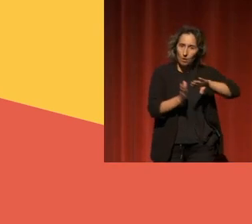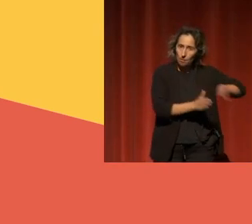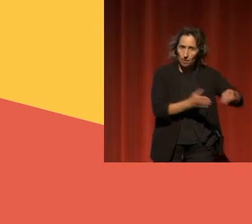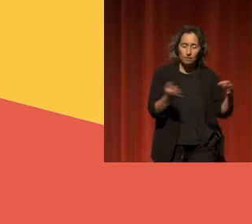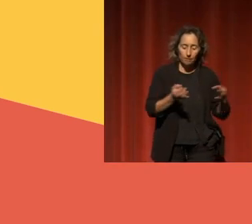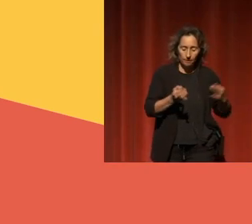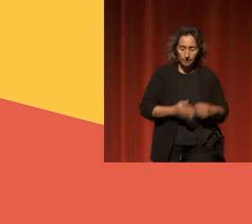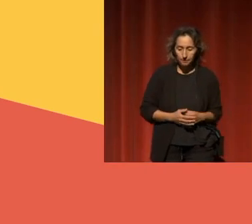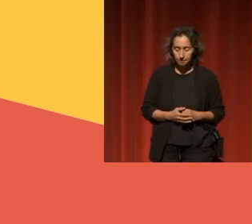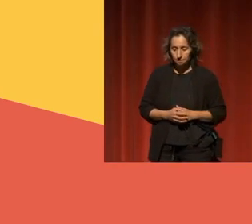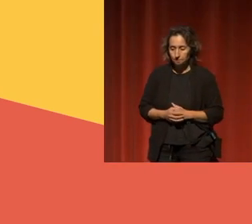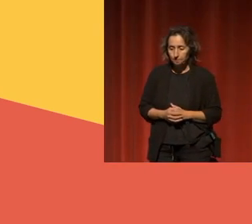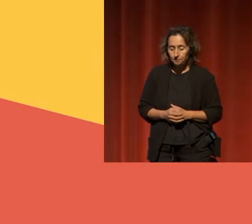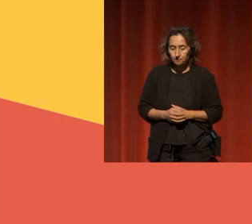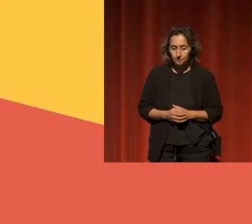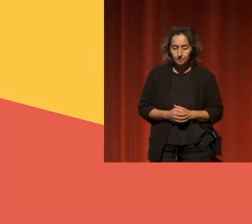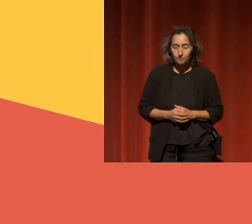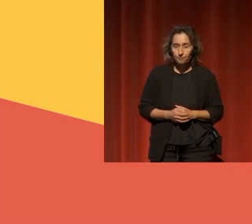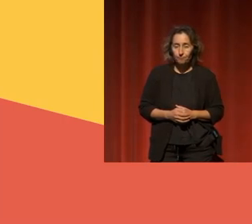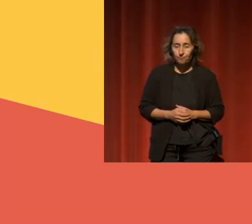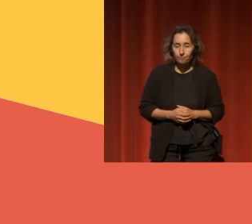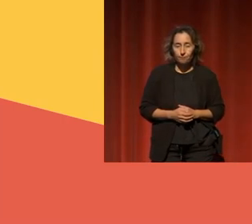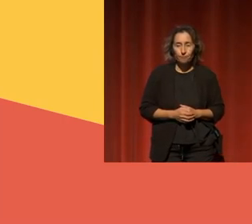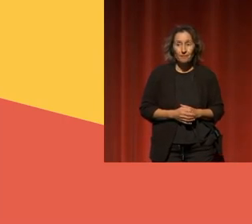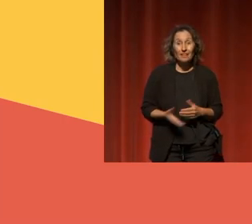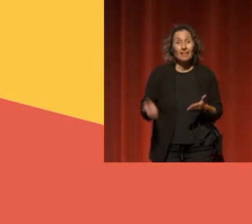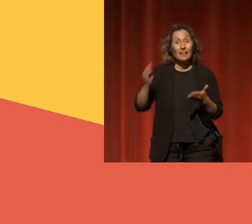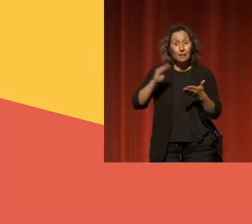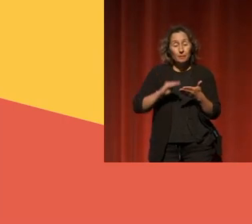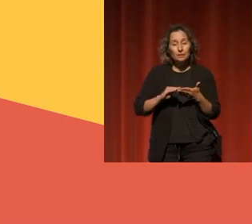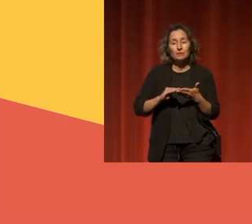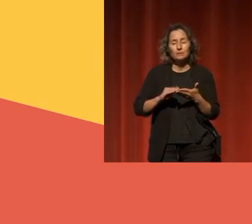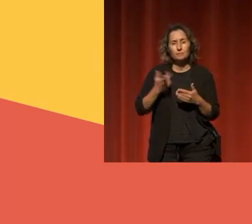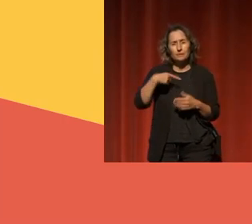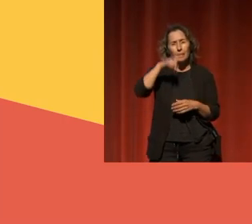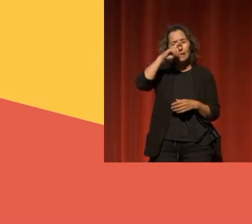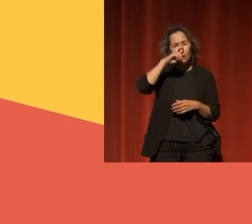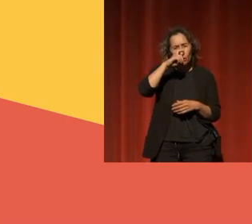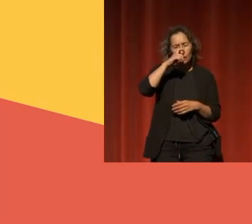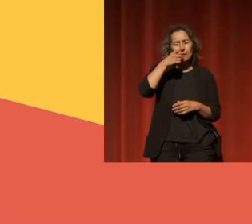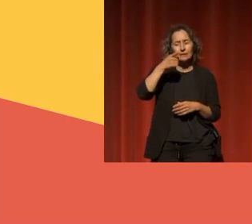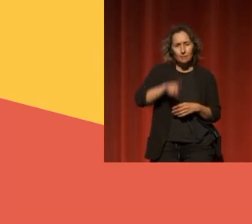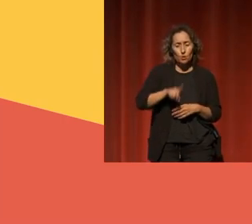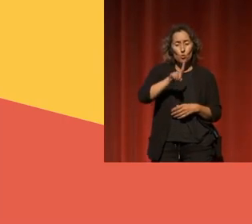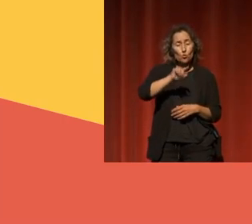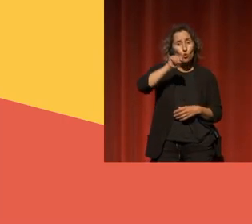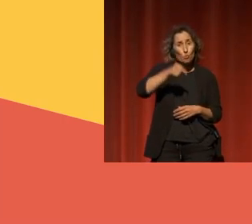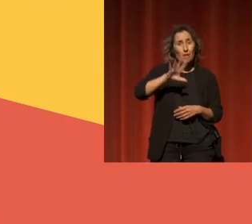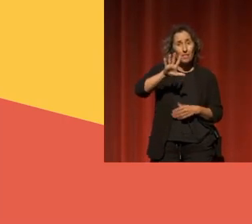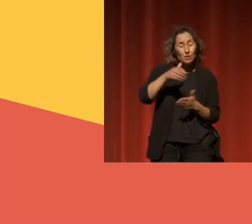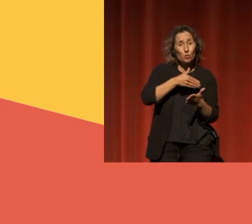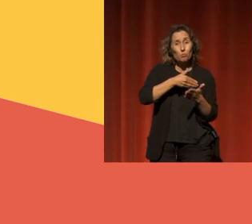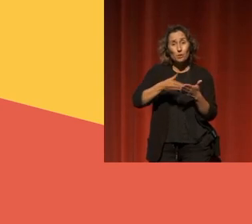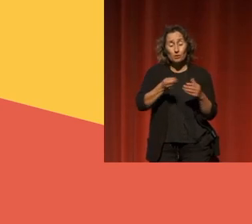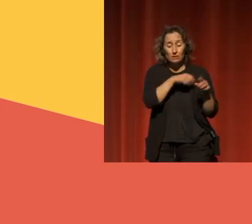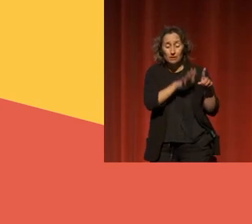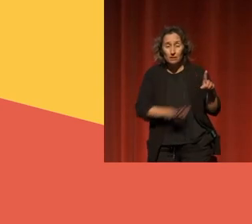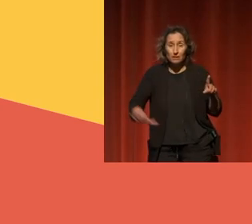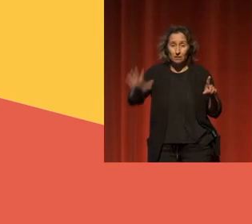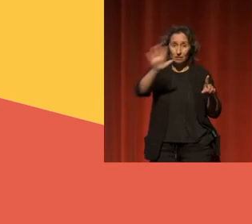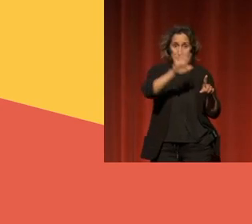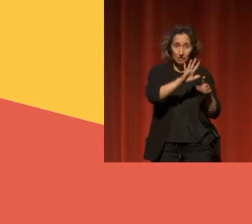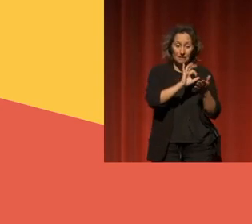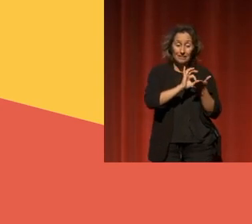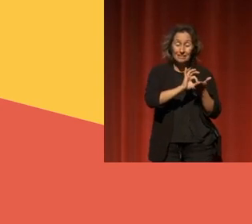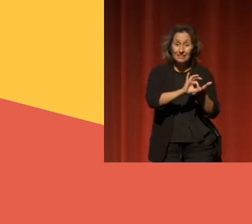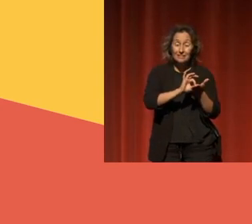aparte además de esto eh creo que también merece la pena recordar que hay 1,5 millones de personas en España que no tiene servicio de